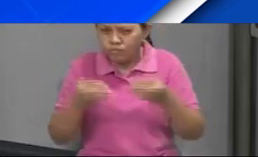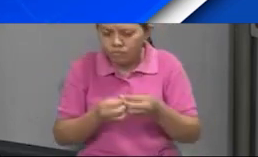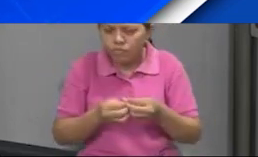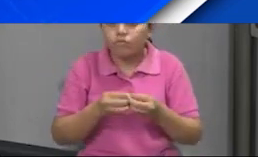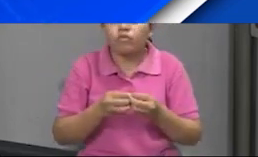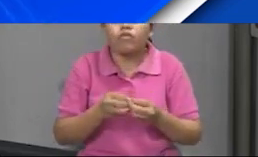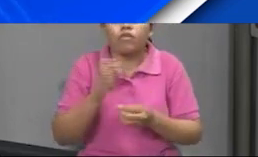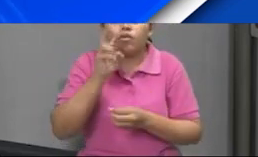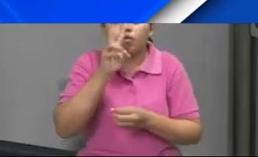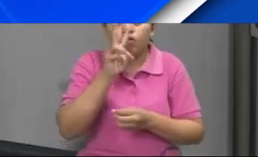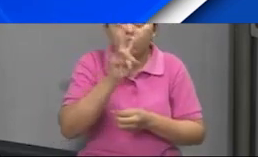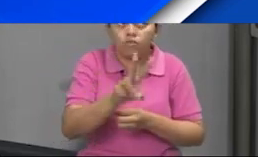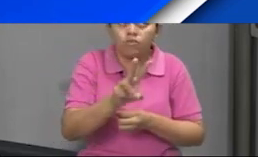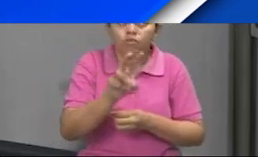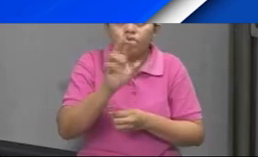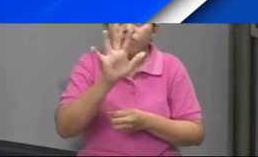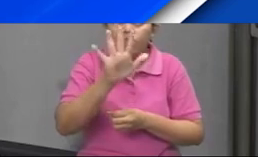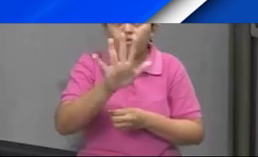de